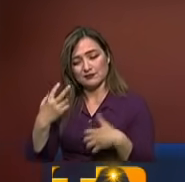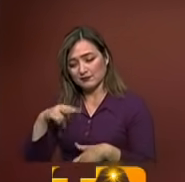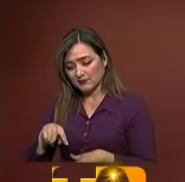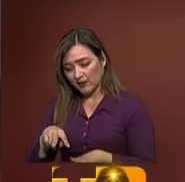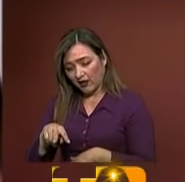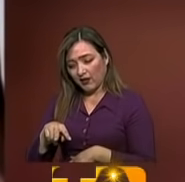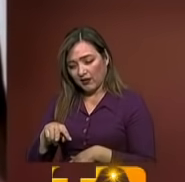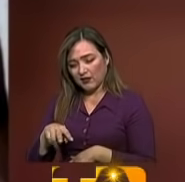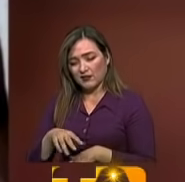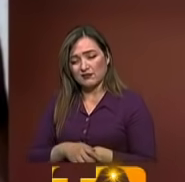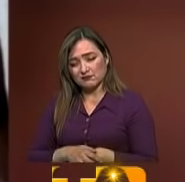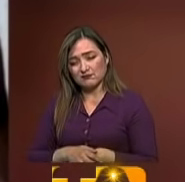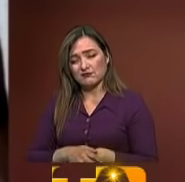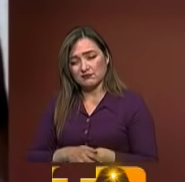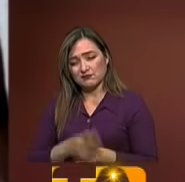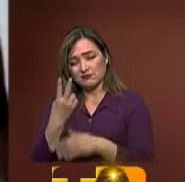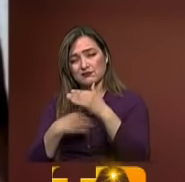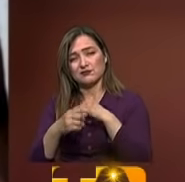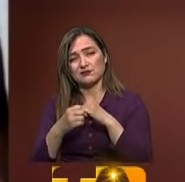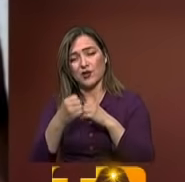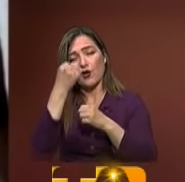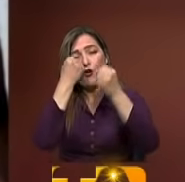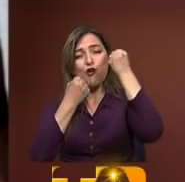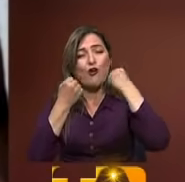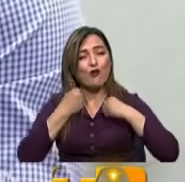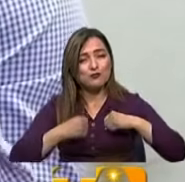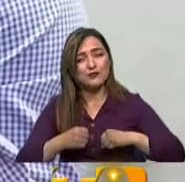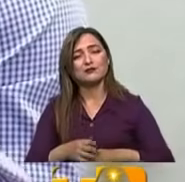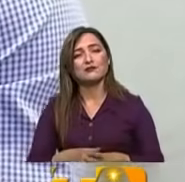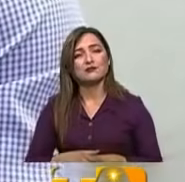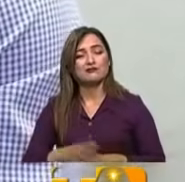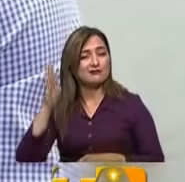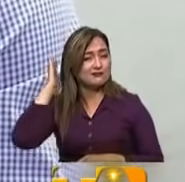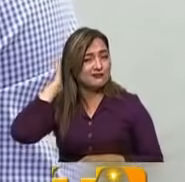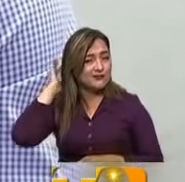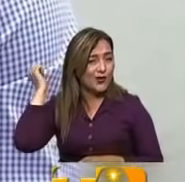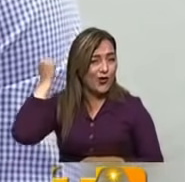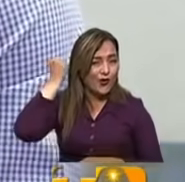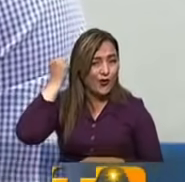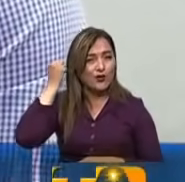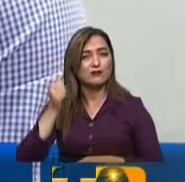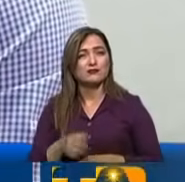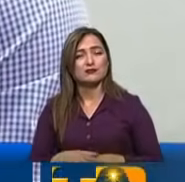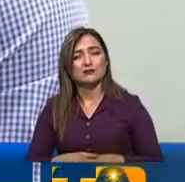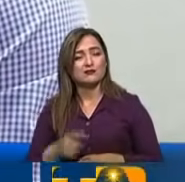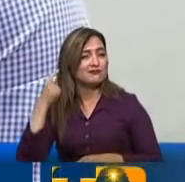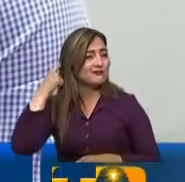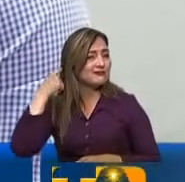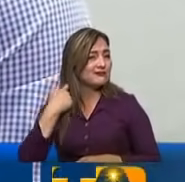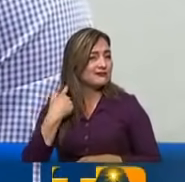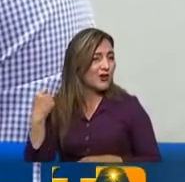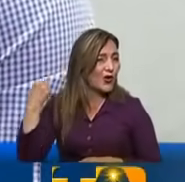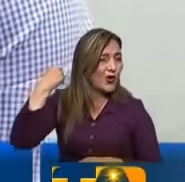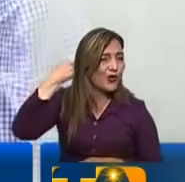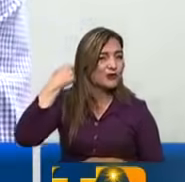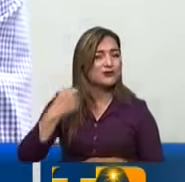y pude constatar los golpes que tenía Salomé, golpes en el cráneo, golpes atrás de una